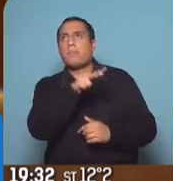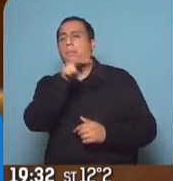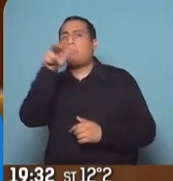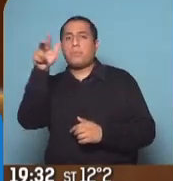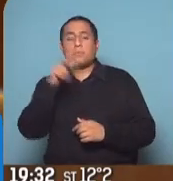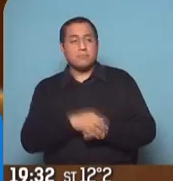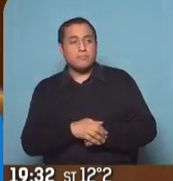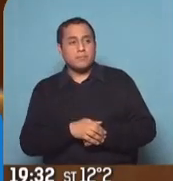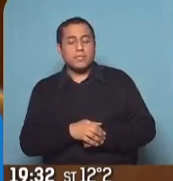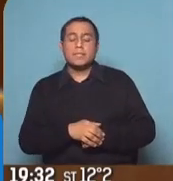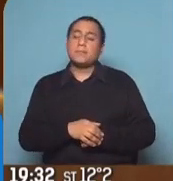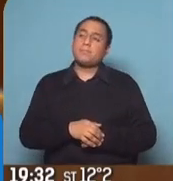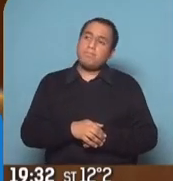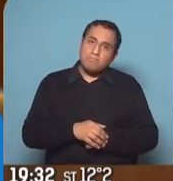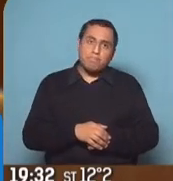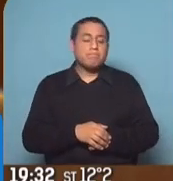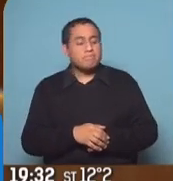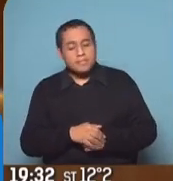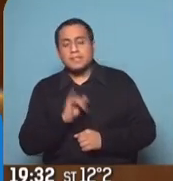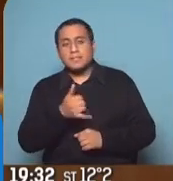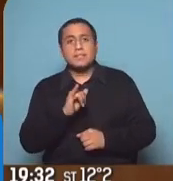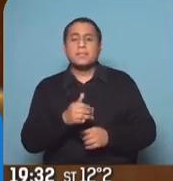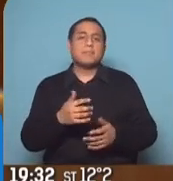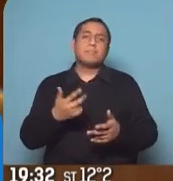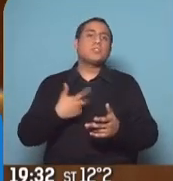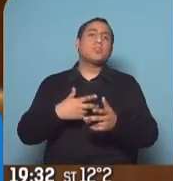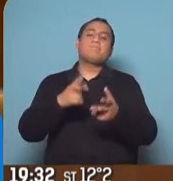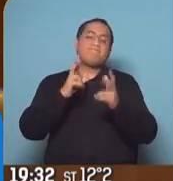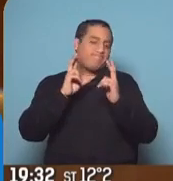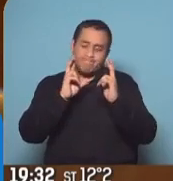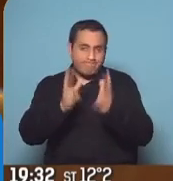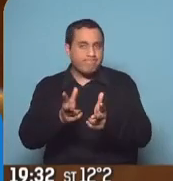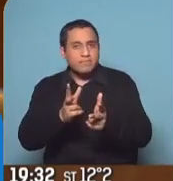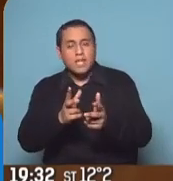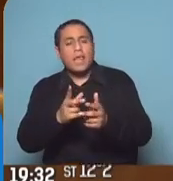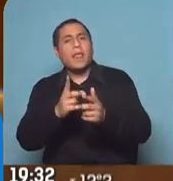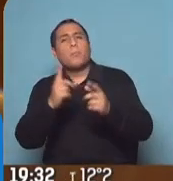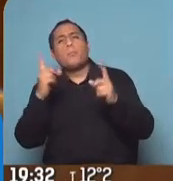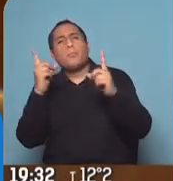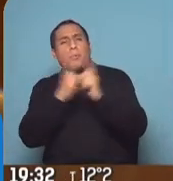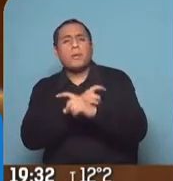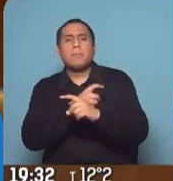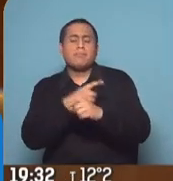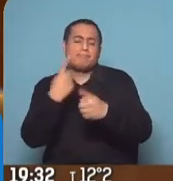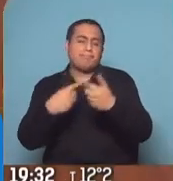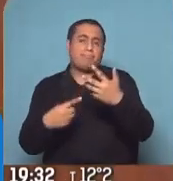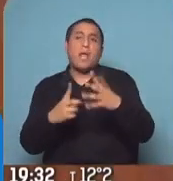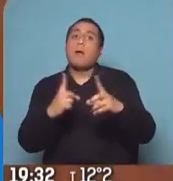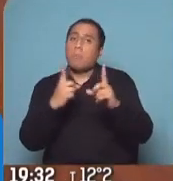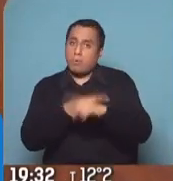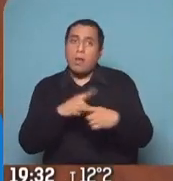que hay que hacerlo también diciendo algo. Uno de los problemas que tuvimos un problema político